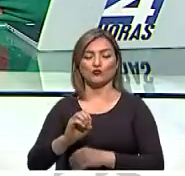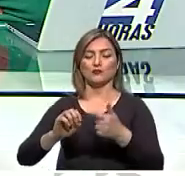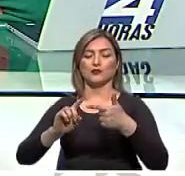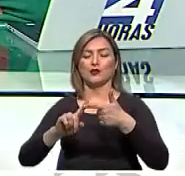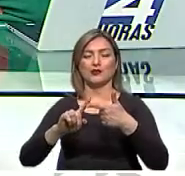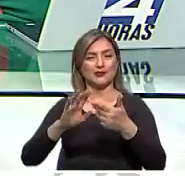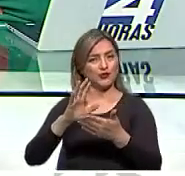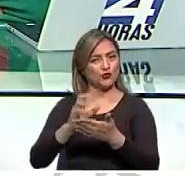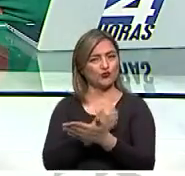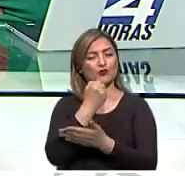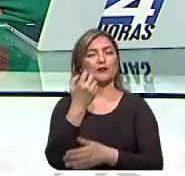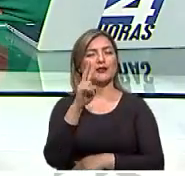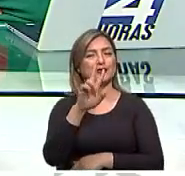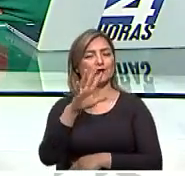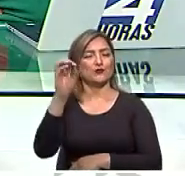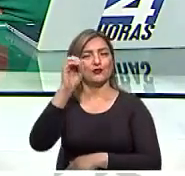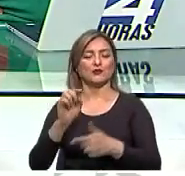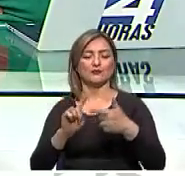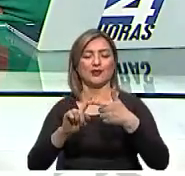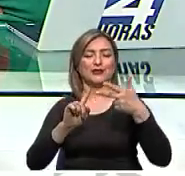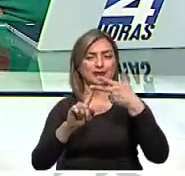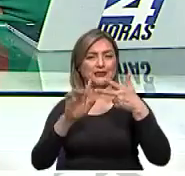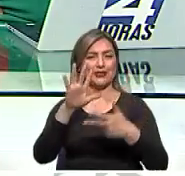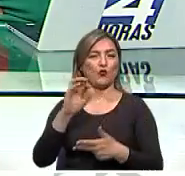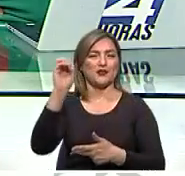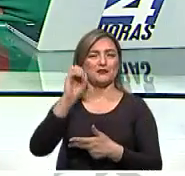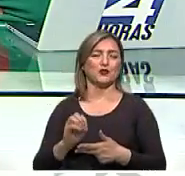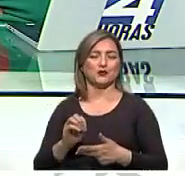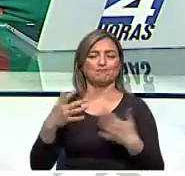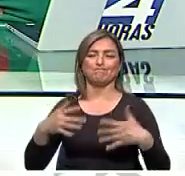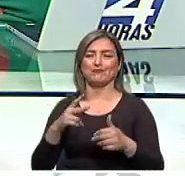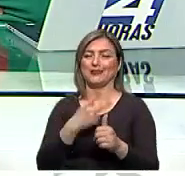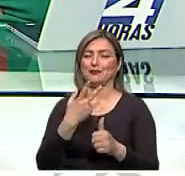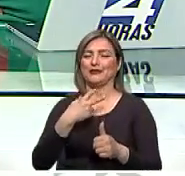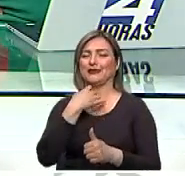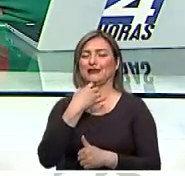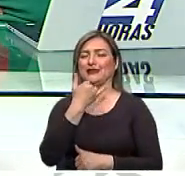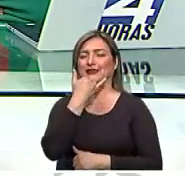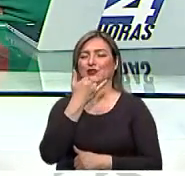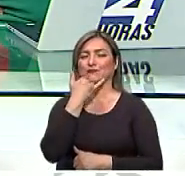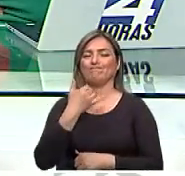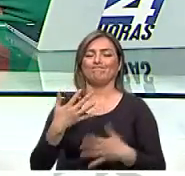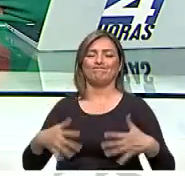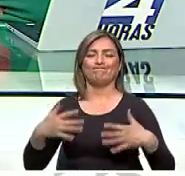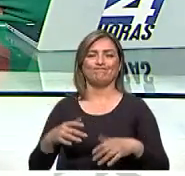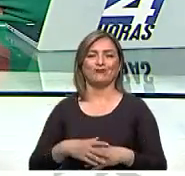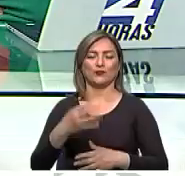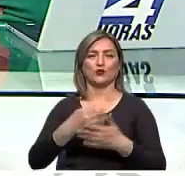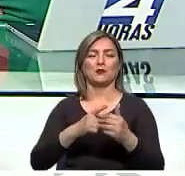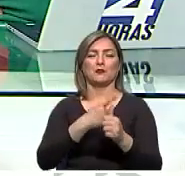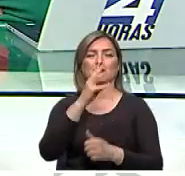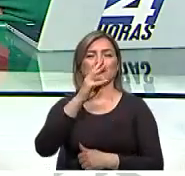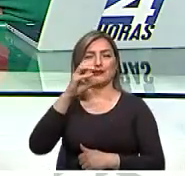vez el 25% y la tercera vez es el 50% del salario básico unificado. Es decir, $60 en la primera